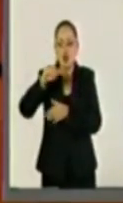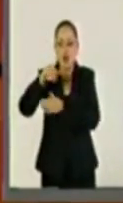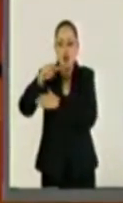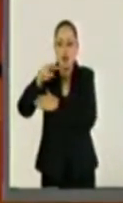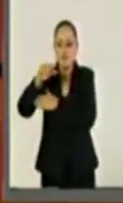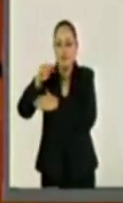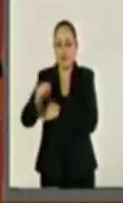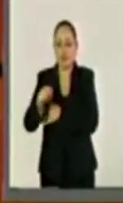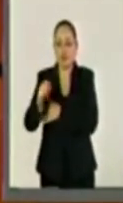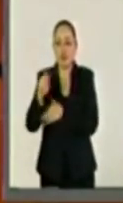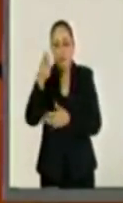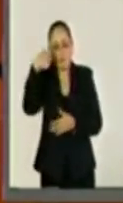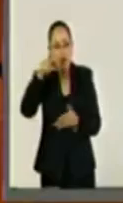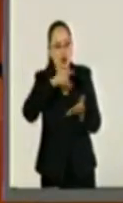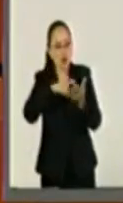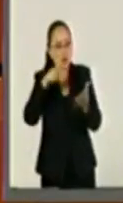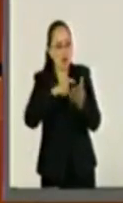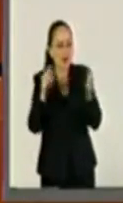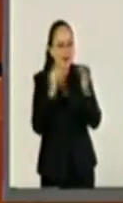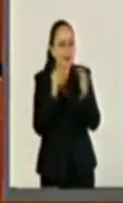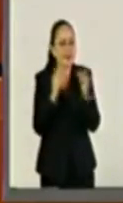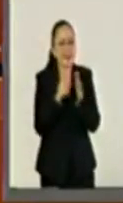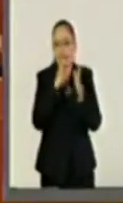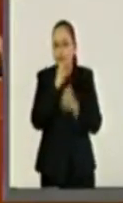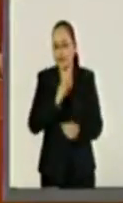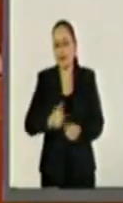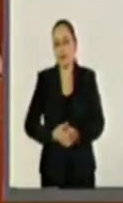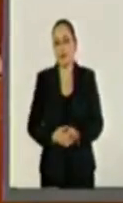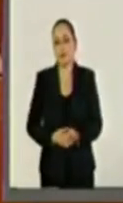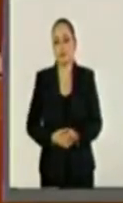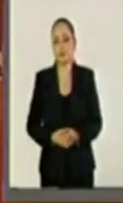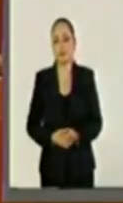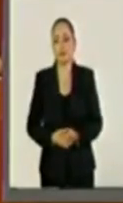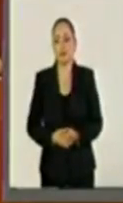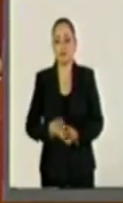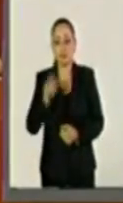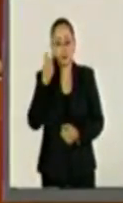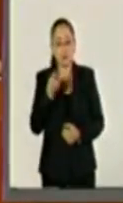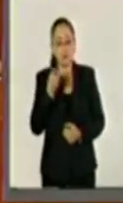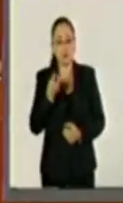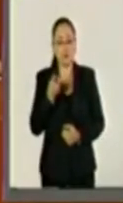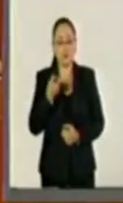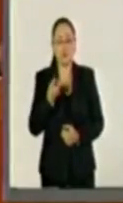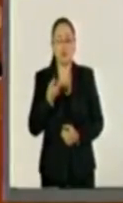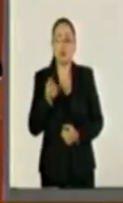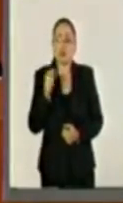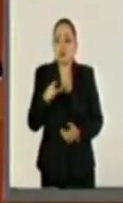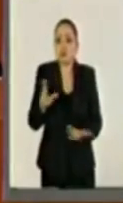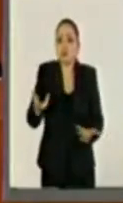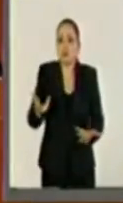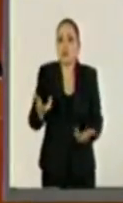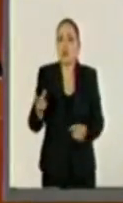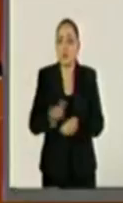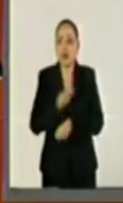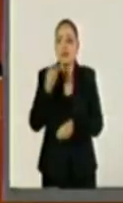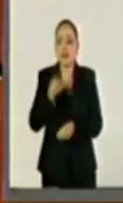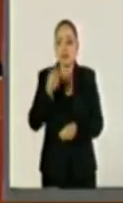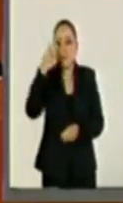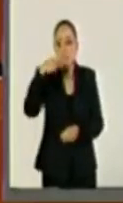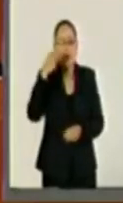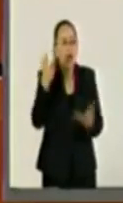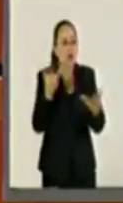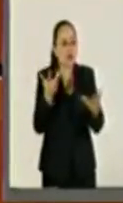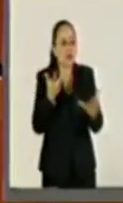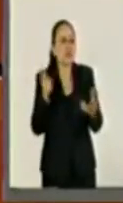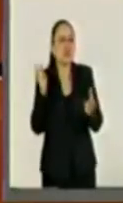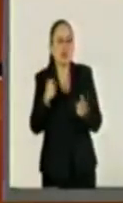poder adquirir su vivienda propia. Lo anterior, no obstante que la diferencia para lograrlo no implica